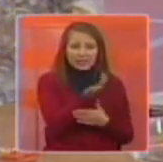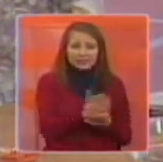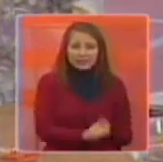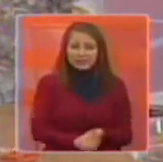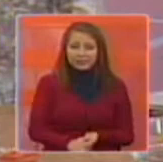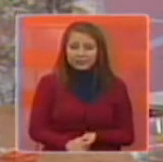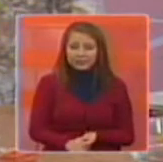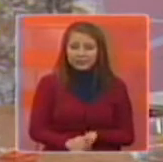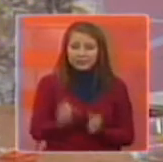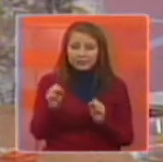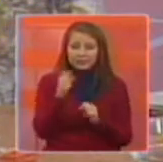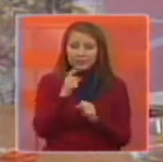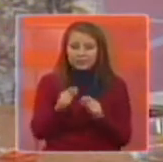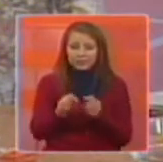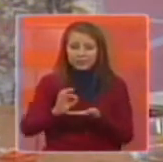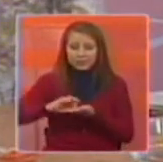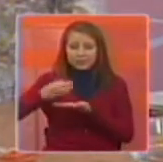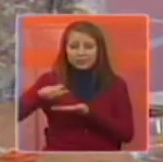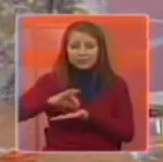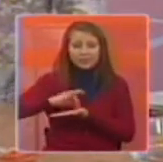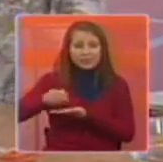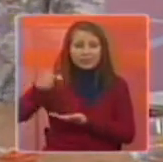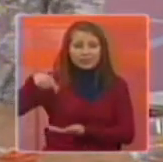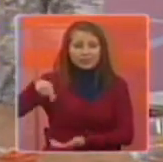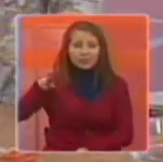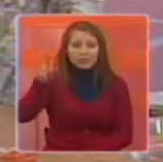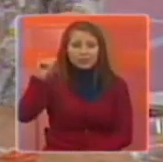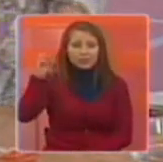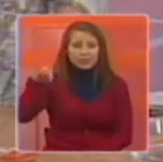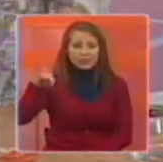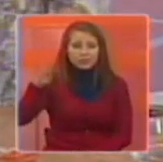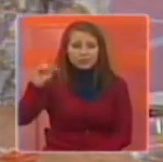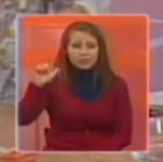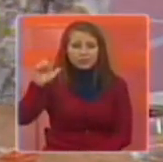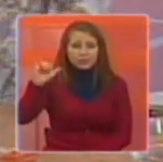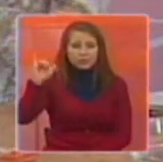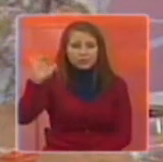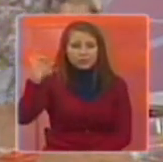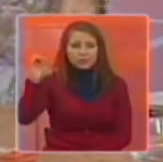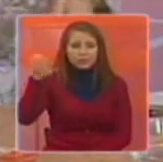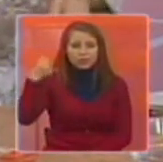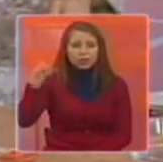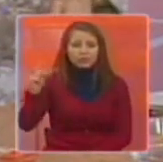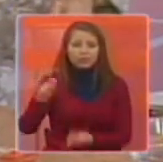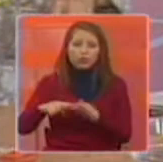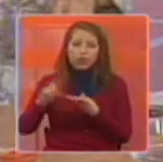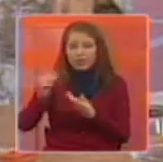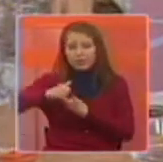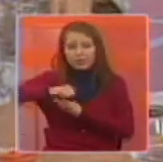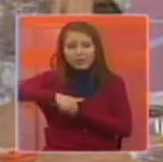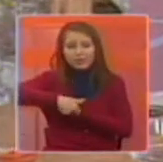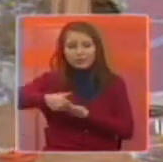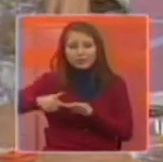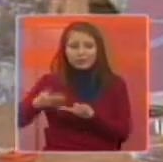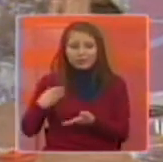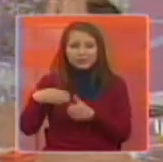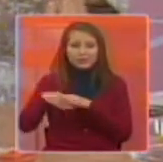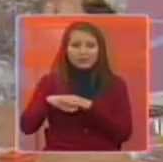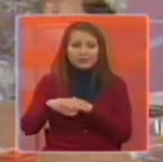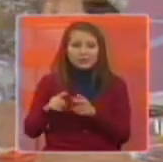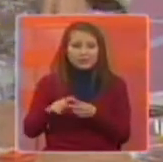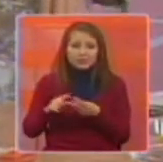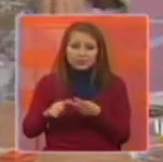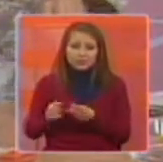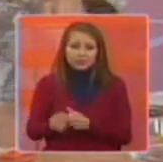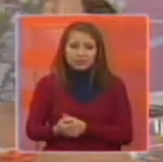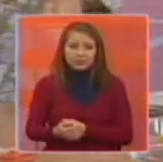sé si pueda hacerme unos quimbolitos. ¿Los quimbolitos? Quimbolitos o empanadas rellenas. Soy empanadita rellena,